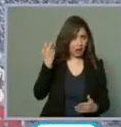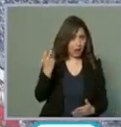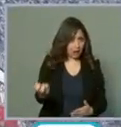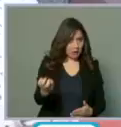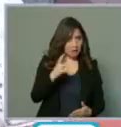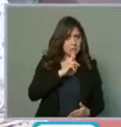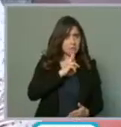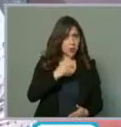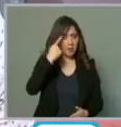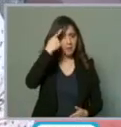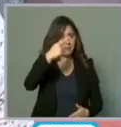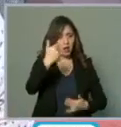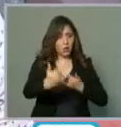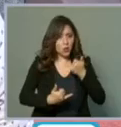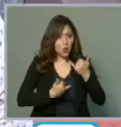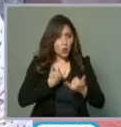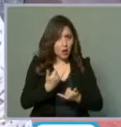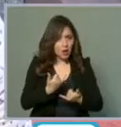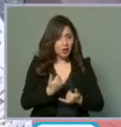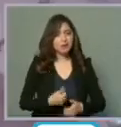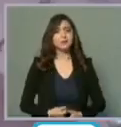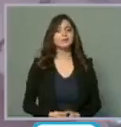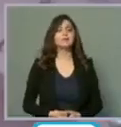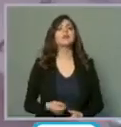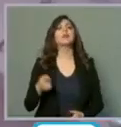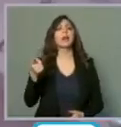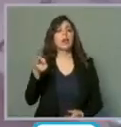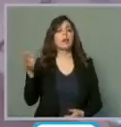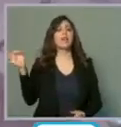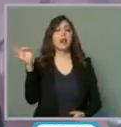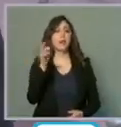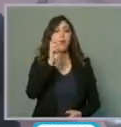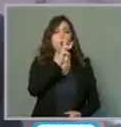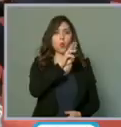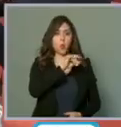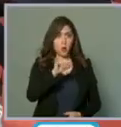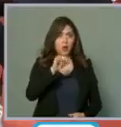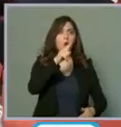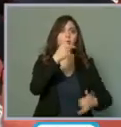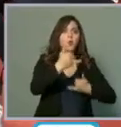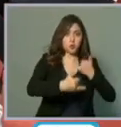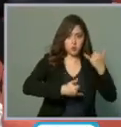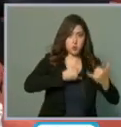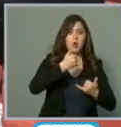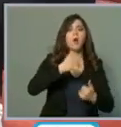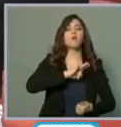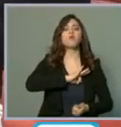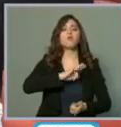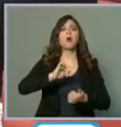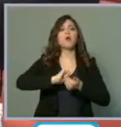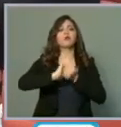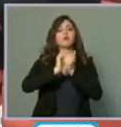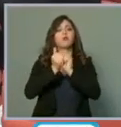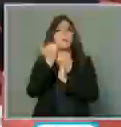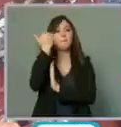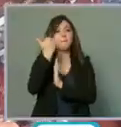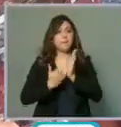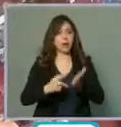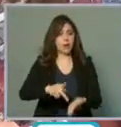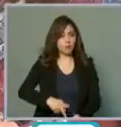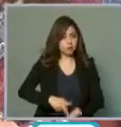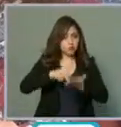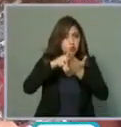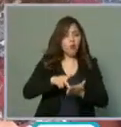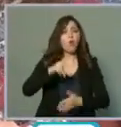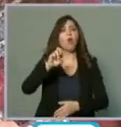afecciones? Pueden ayudar a disminuir, por ejemplo, la obesidad, el Ok. sedentarismo. Y sí sudas, ¿eh? Sí, claro. El